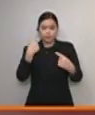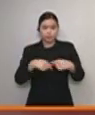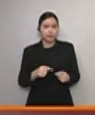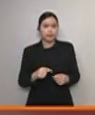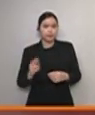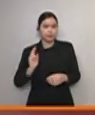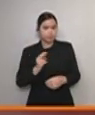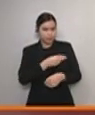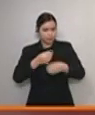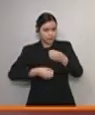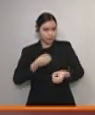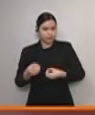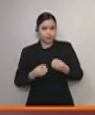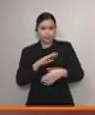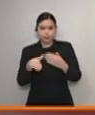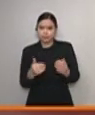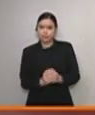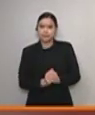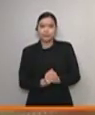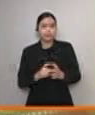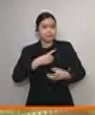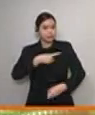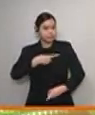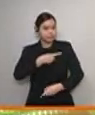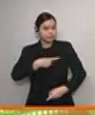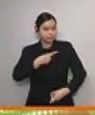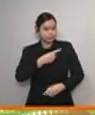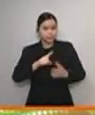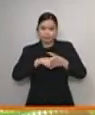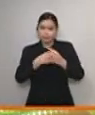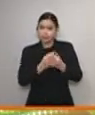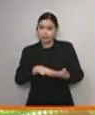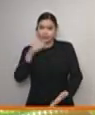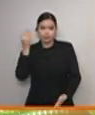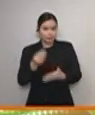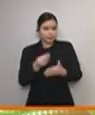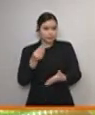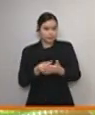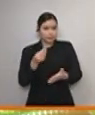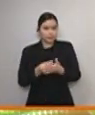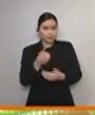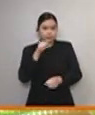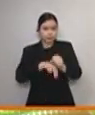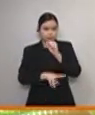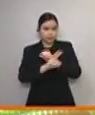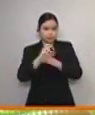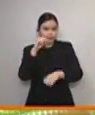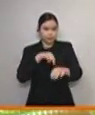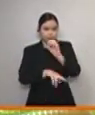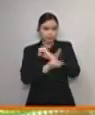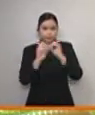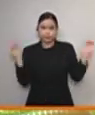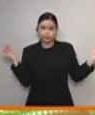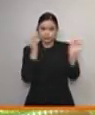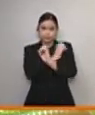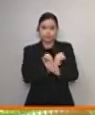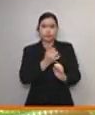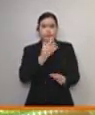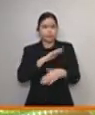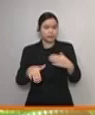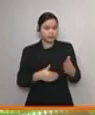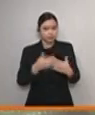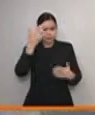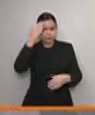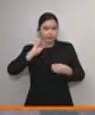en cada uno de nuestros juegos. Y la diversión la iniciamos multiplicando tu dinero con premiados y premiados mix. Mucha suerte,